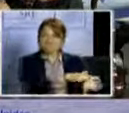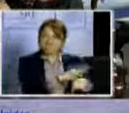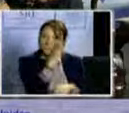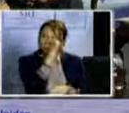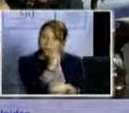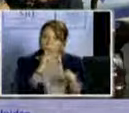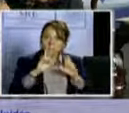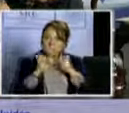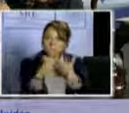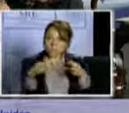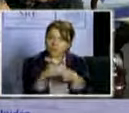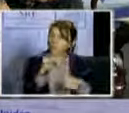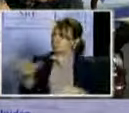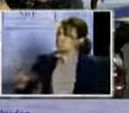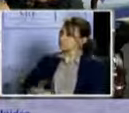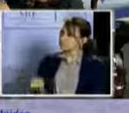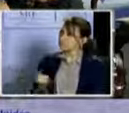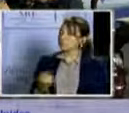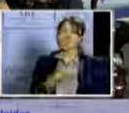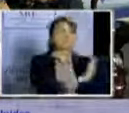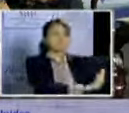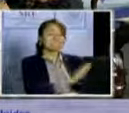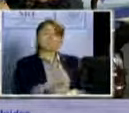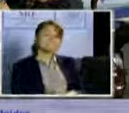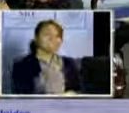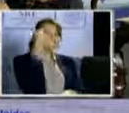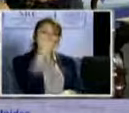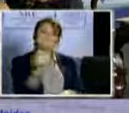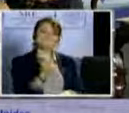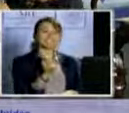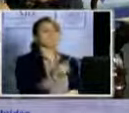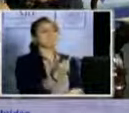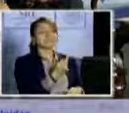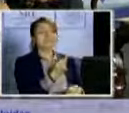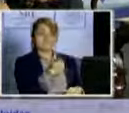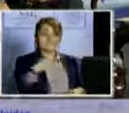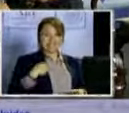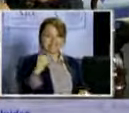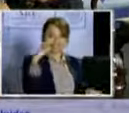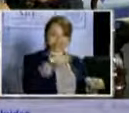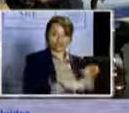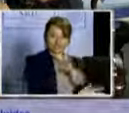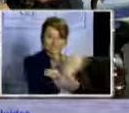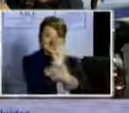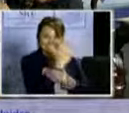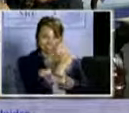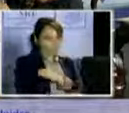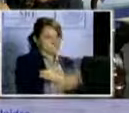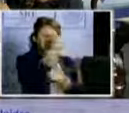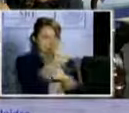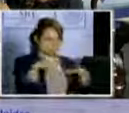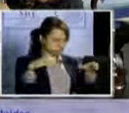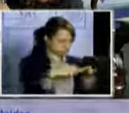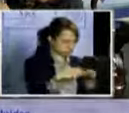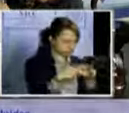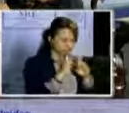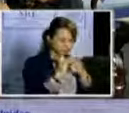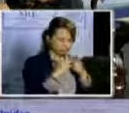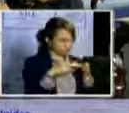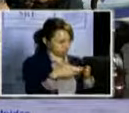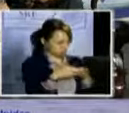de discusión informales entre los 5 miembros permanentes que miran si es que uno